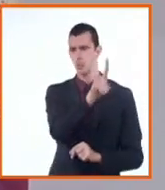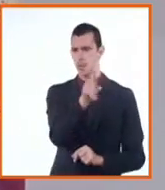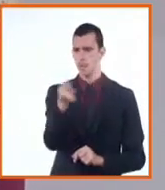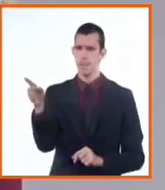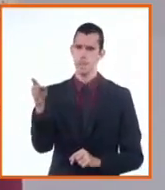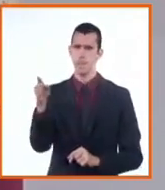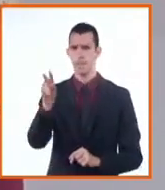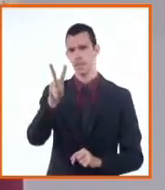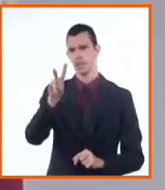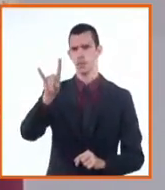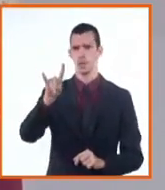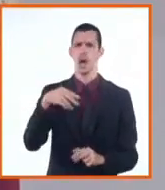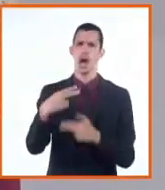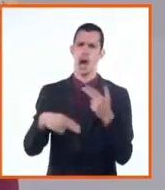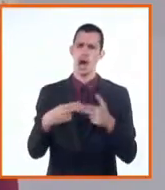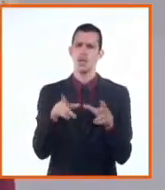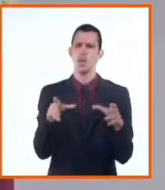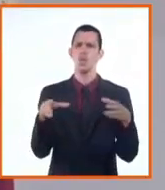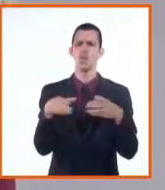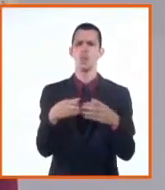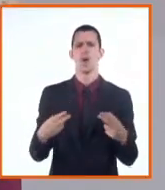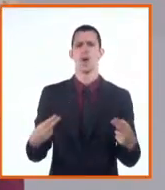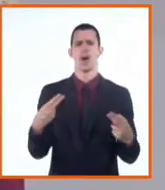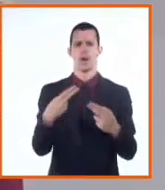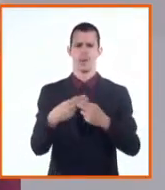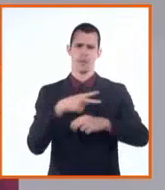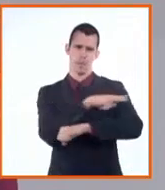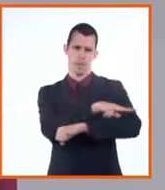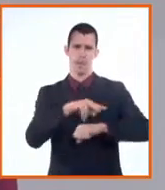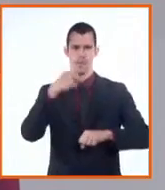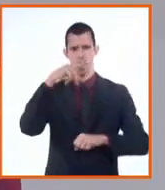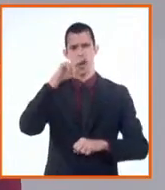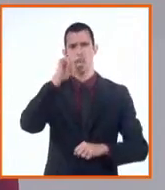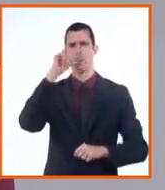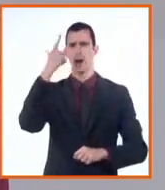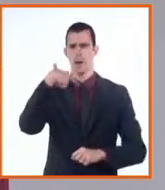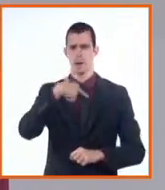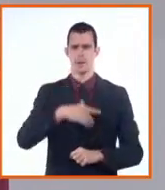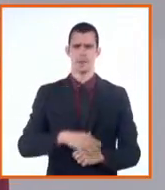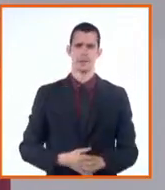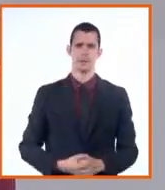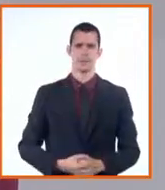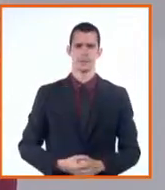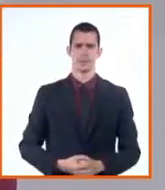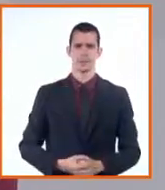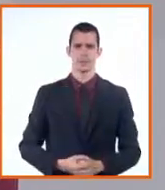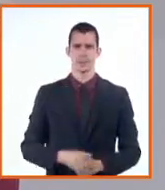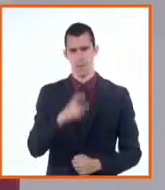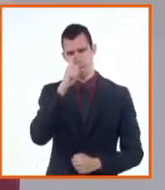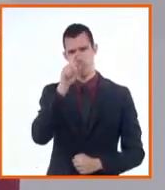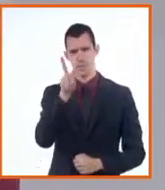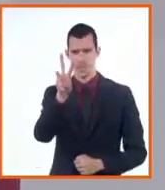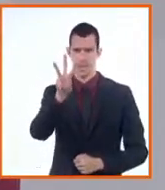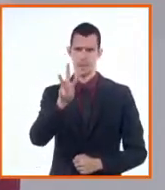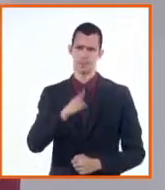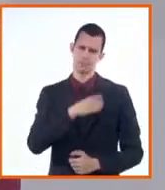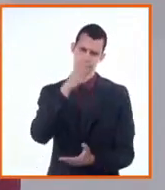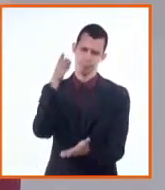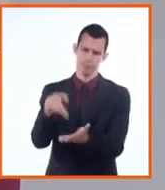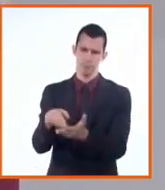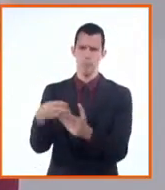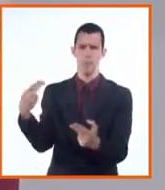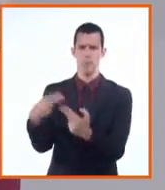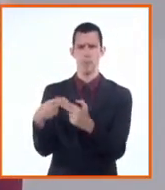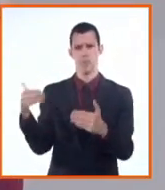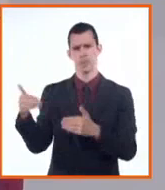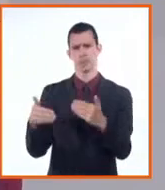con una categoría sub 23 de abril de sus 23 que va a estar viajando tenemos los juegos centroamericanos que se van